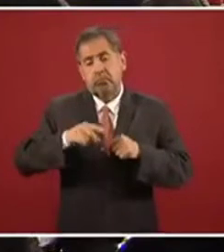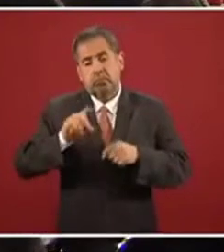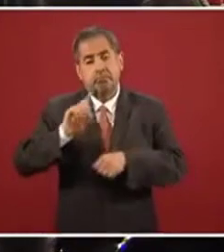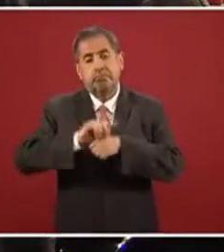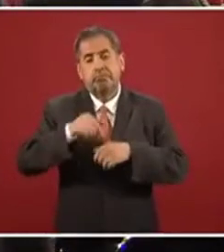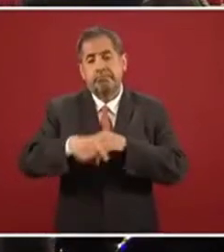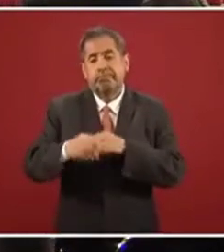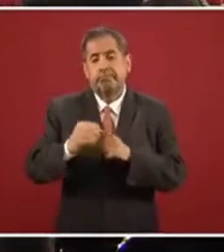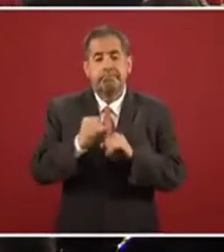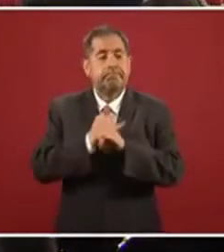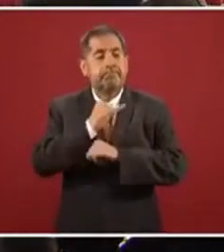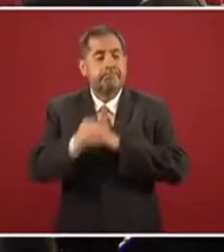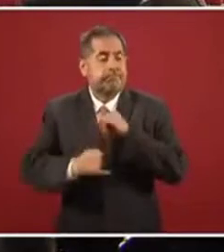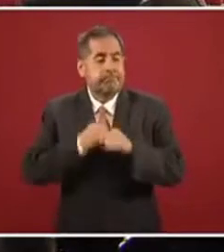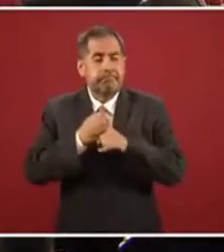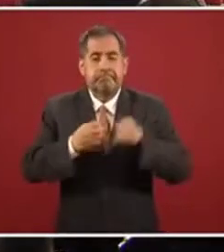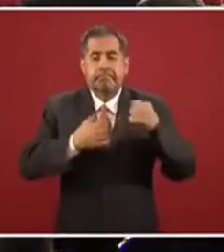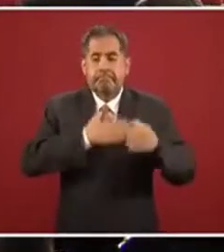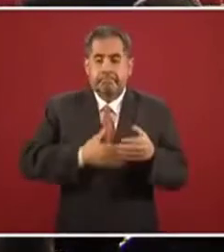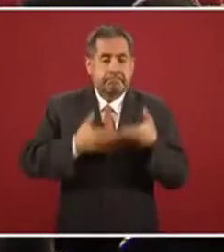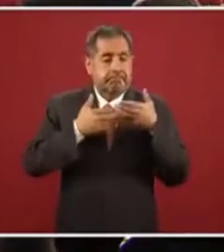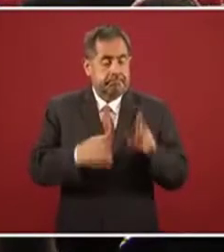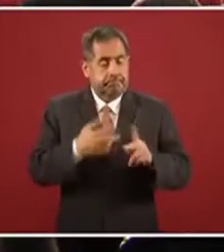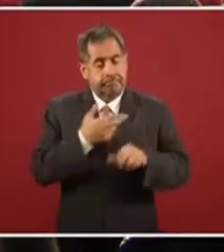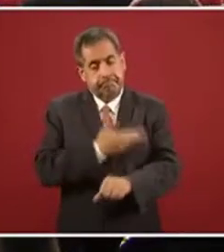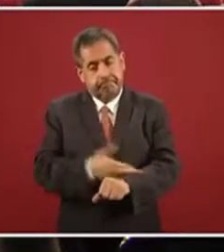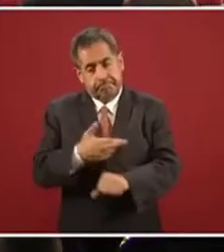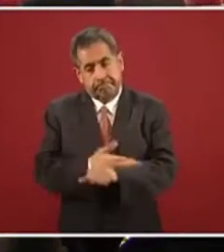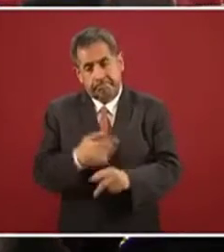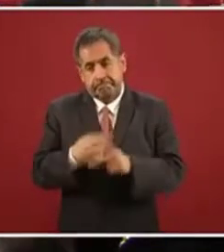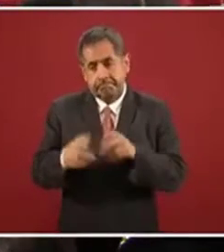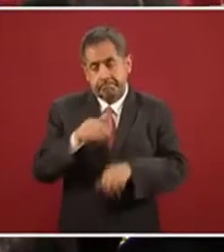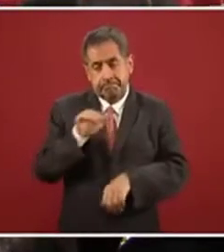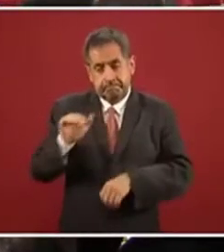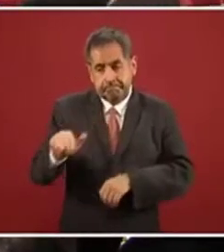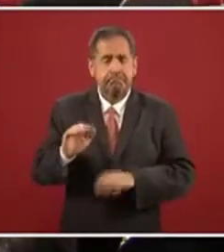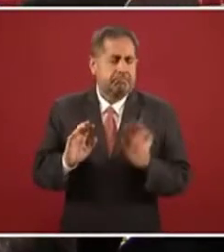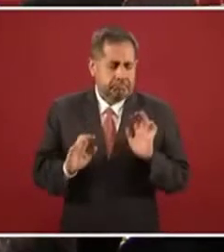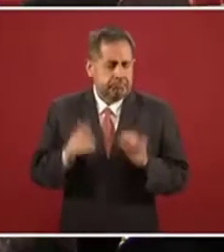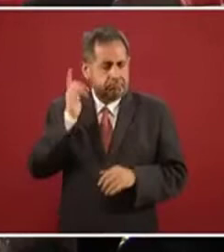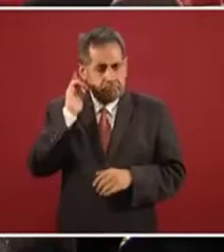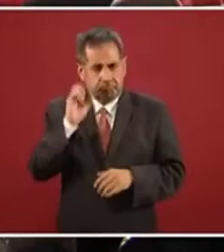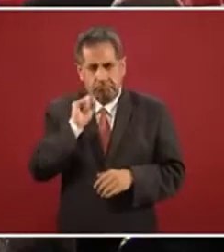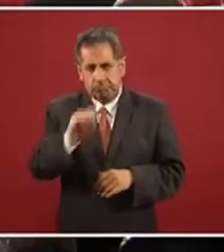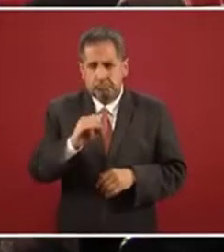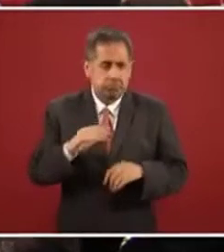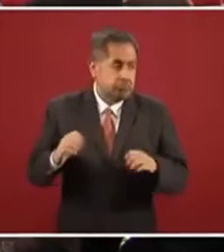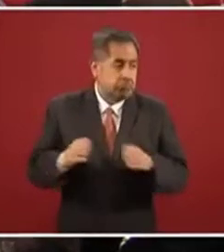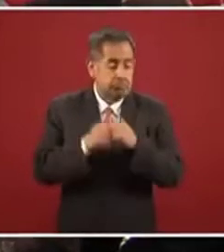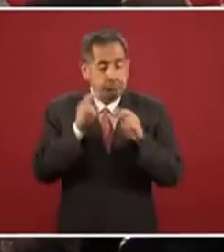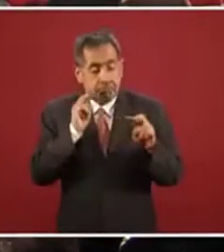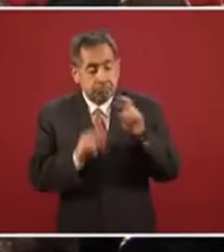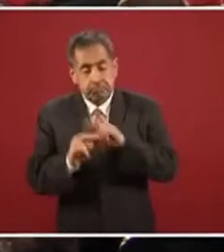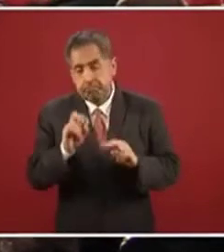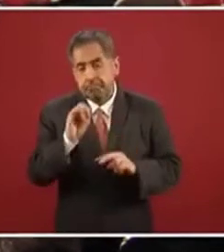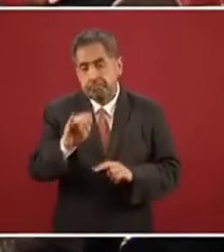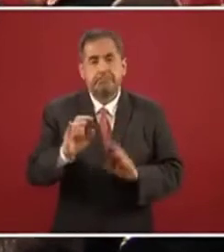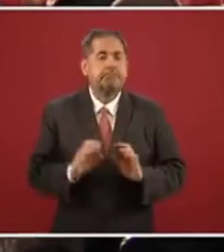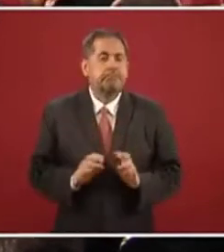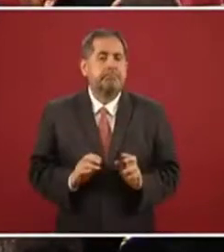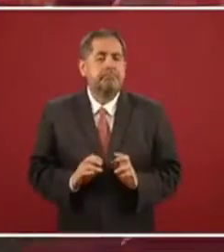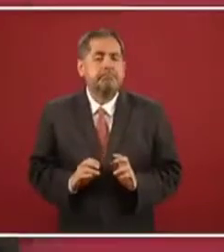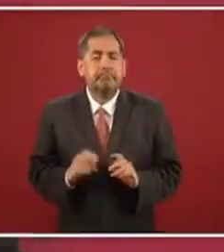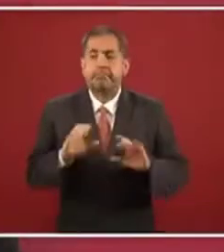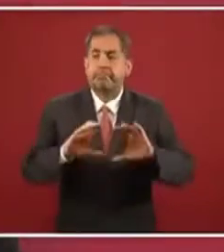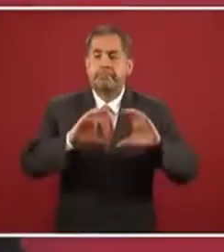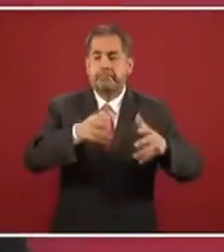Corte Internacional de Justicia abra el proceso correspondiente, esperamos que pueda ser así, dada la emergencia a la que estamos enfrentando, y que la